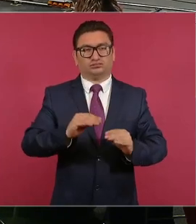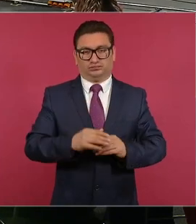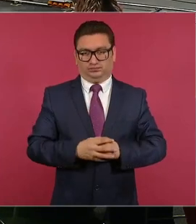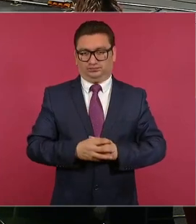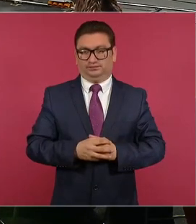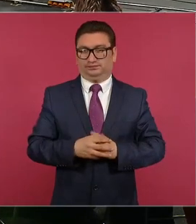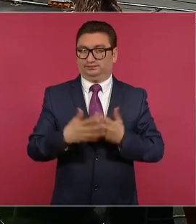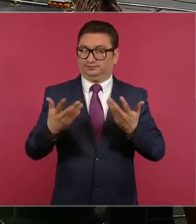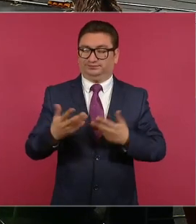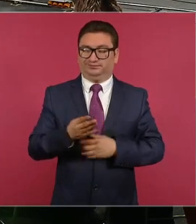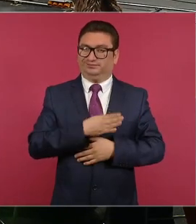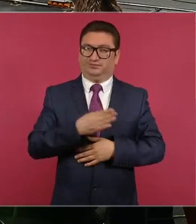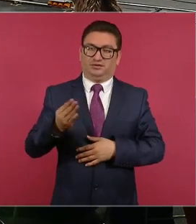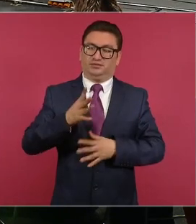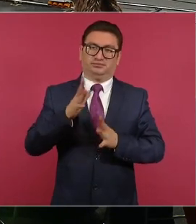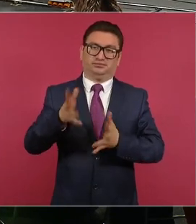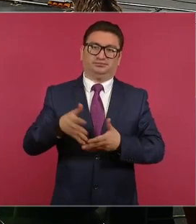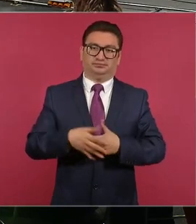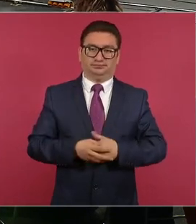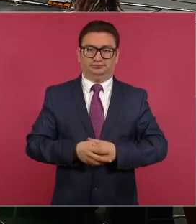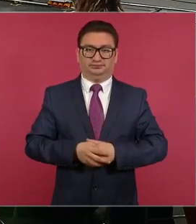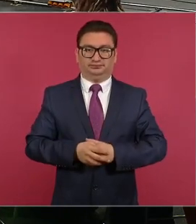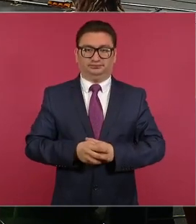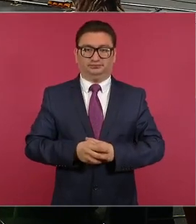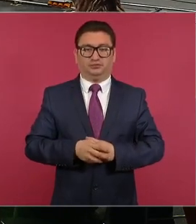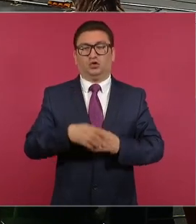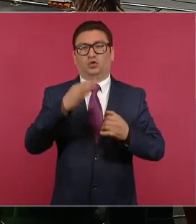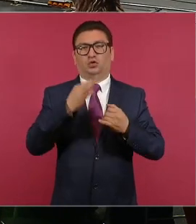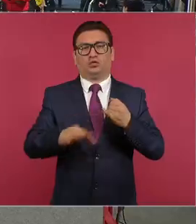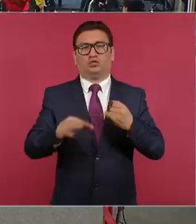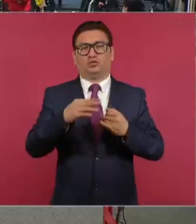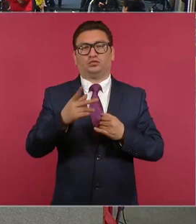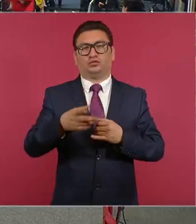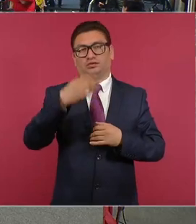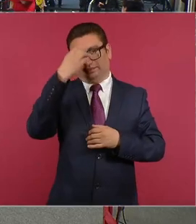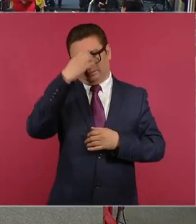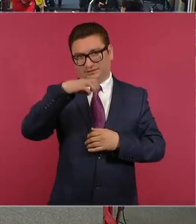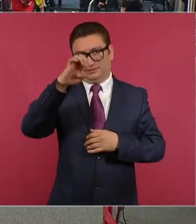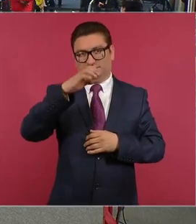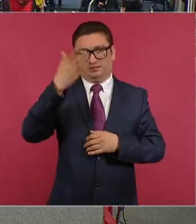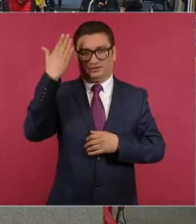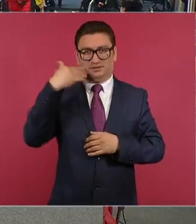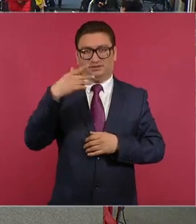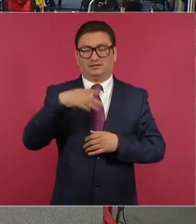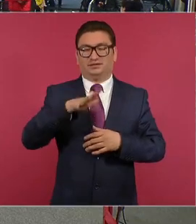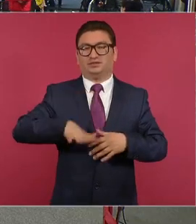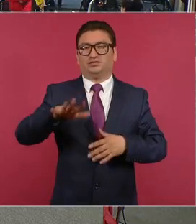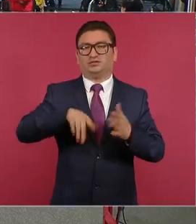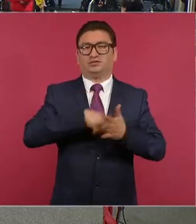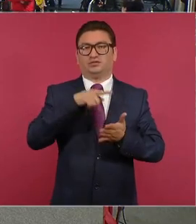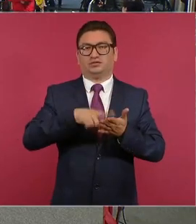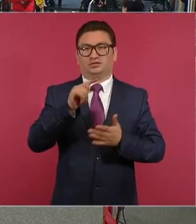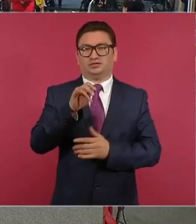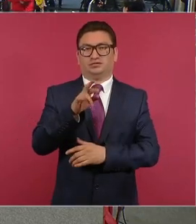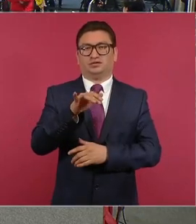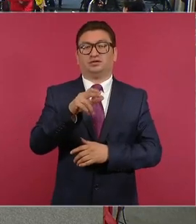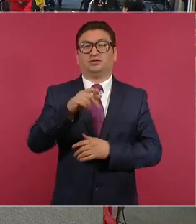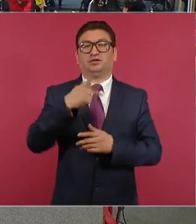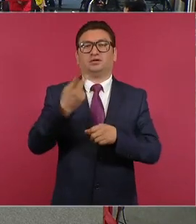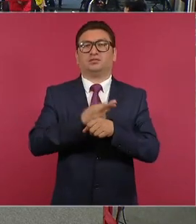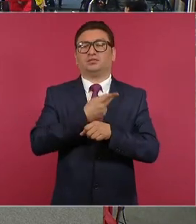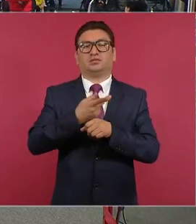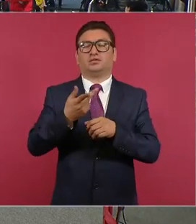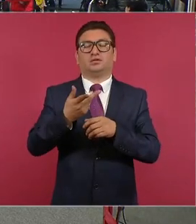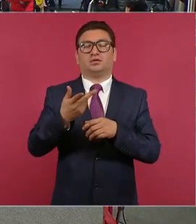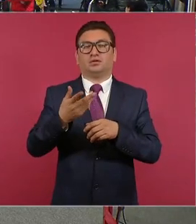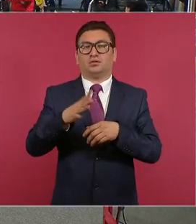Pero bueno, eso son otras cosas. Presidente, ya por último, lo extrañamos aquí en Salón Tesorería, preguntarle cómo le fue en la gira y a qué